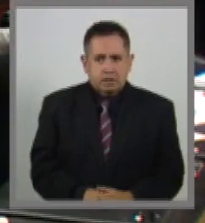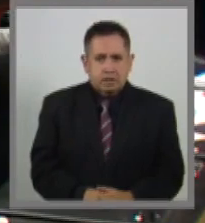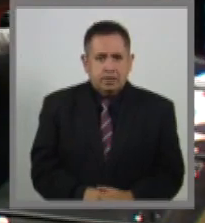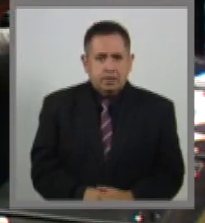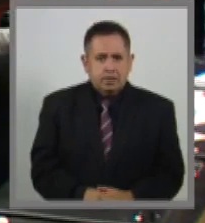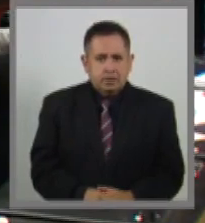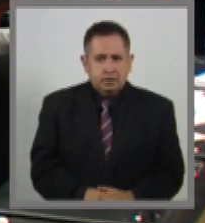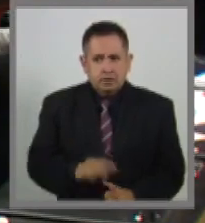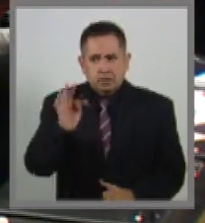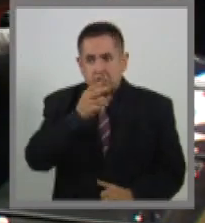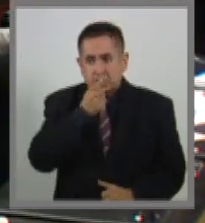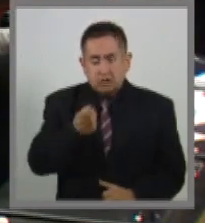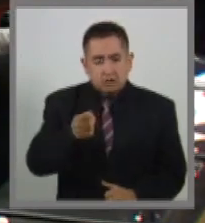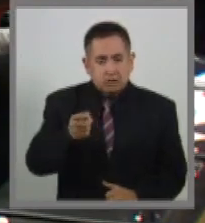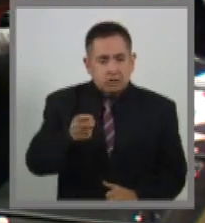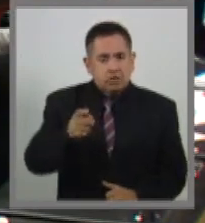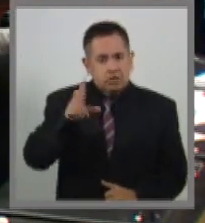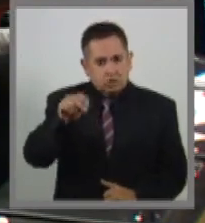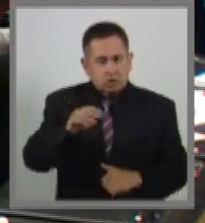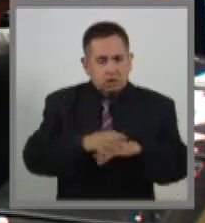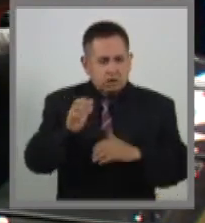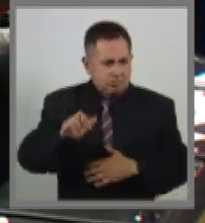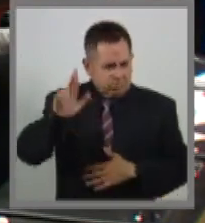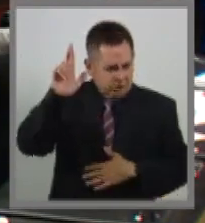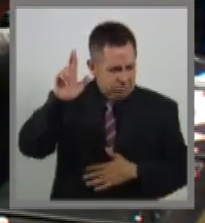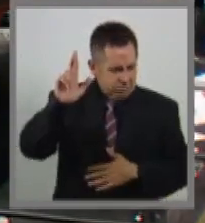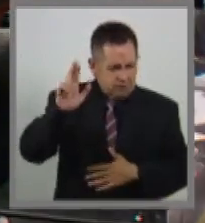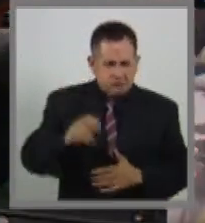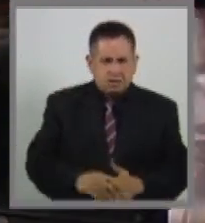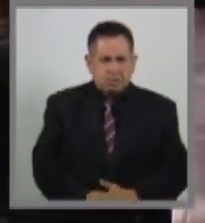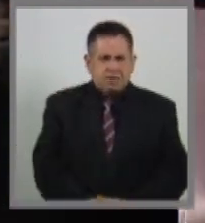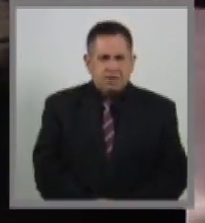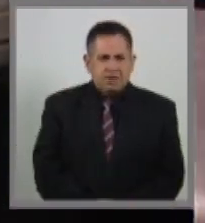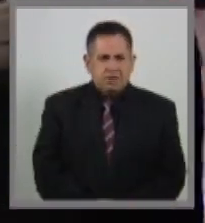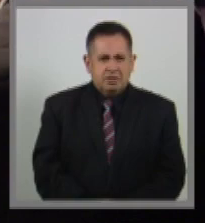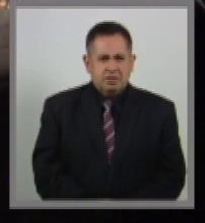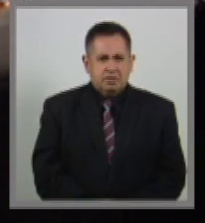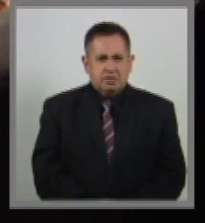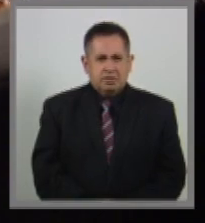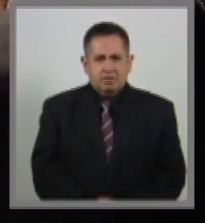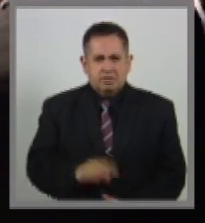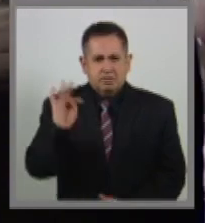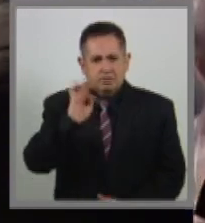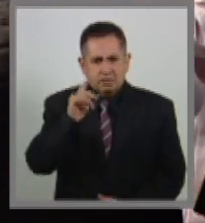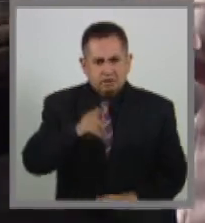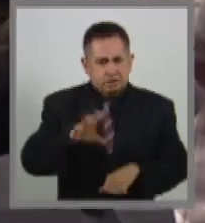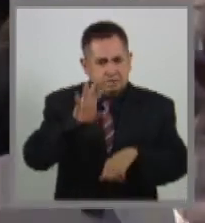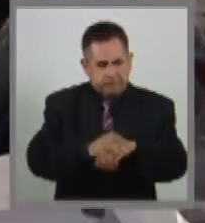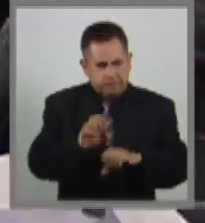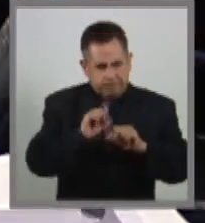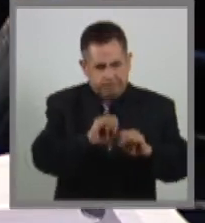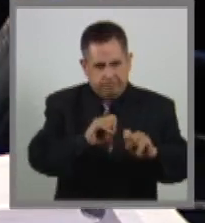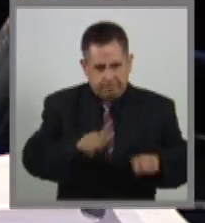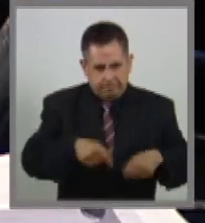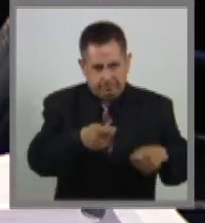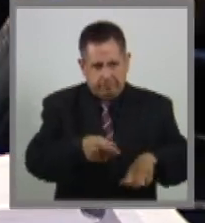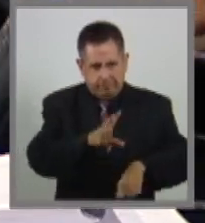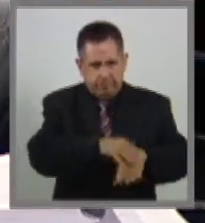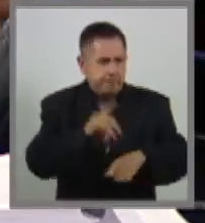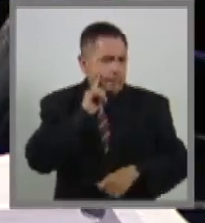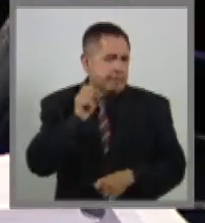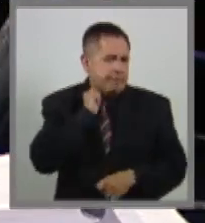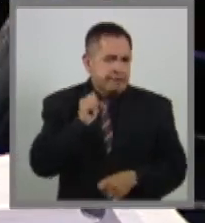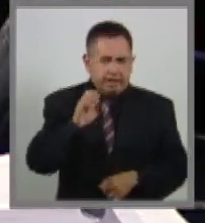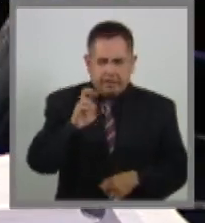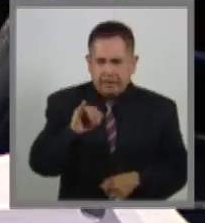la negativa, favor de levantar la mano. Aprobado, señor presidente. En consecuencia, se concede licencia a la senadora María